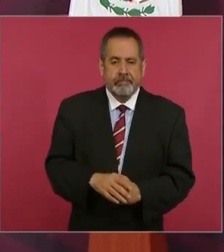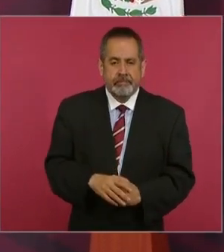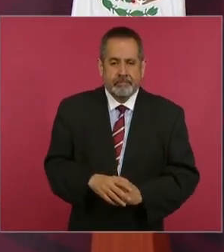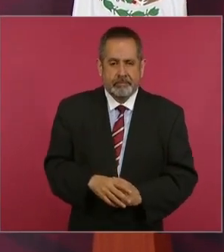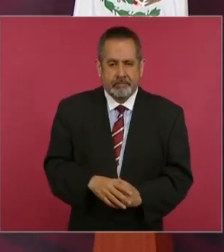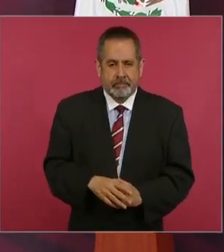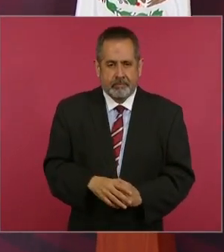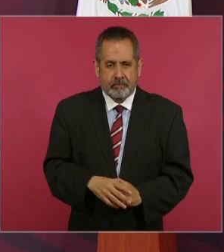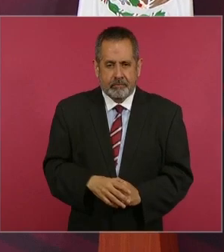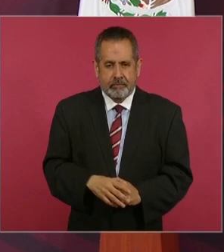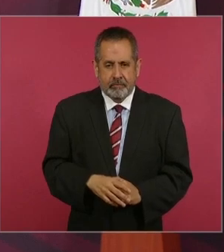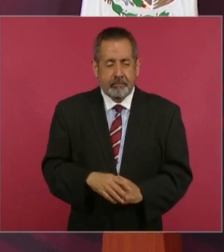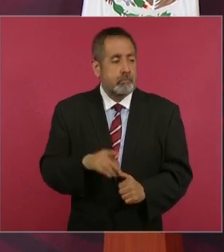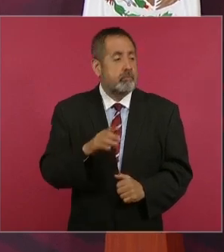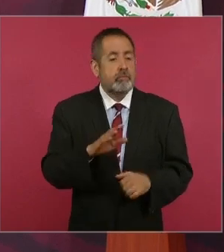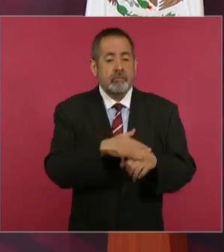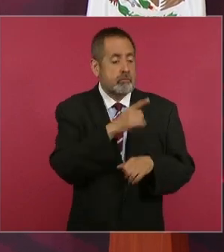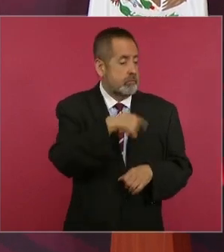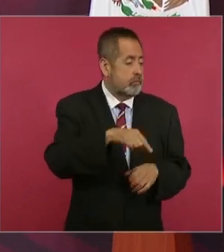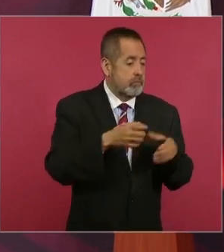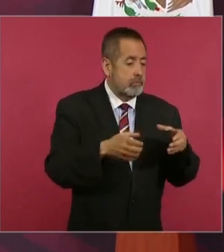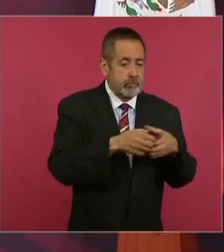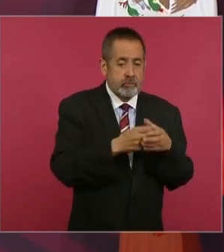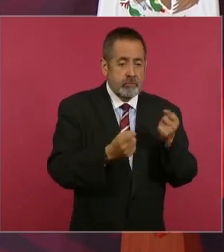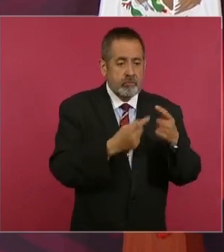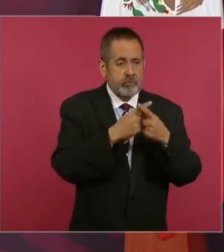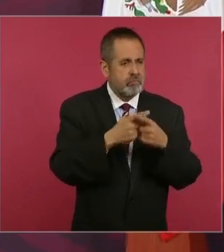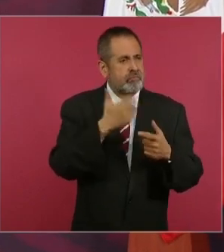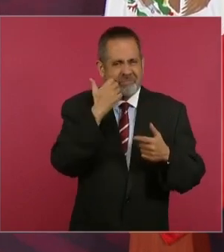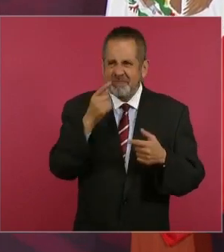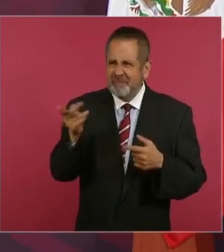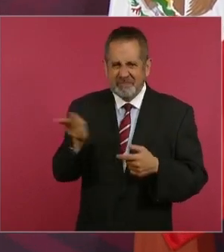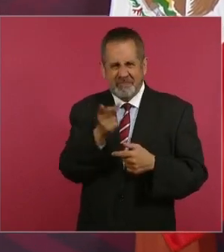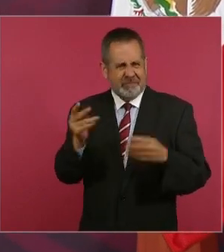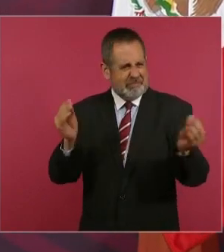por apuestan al